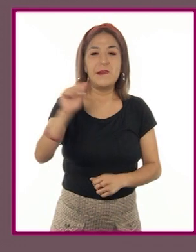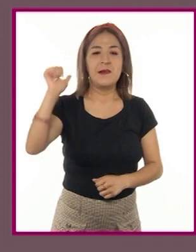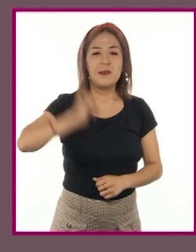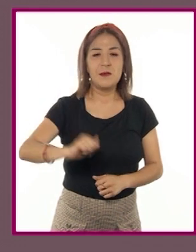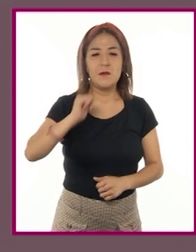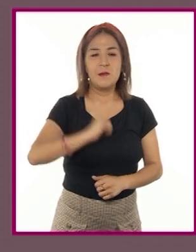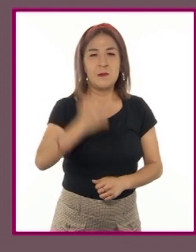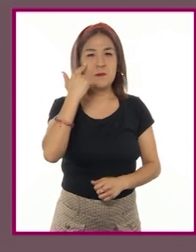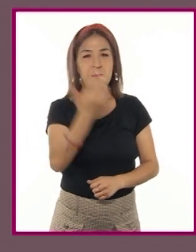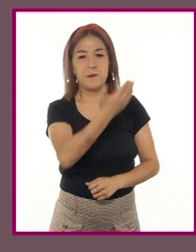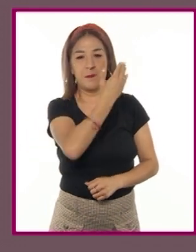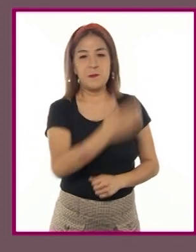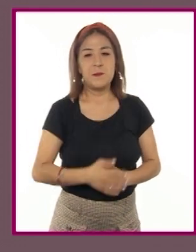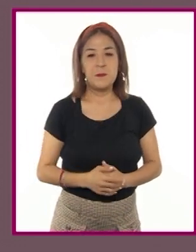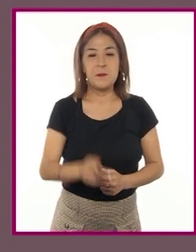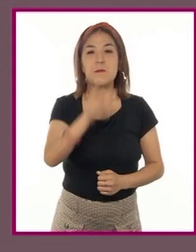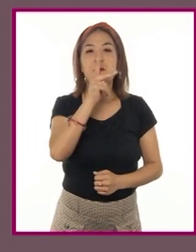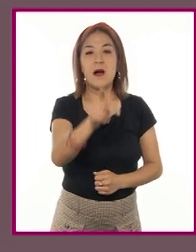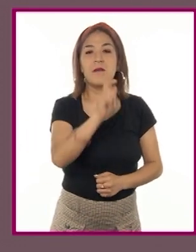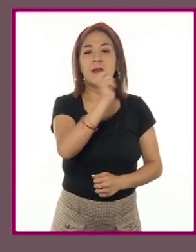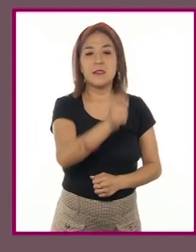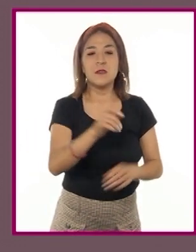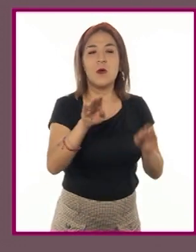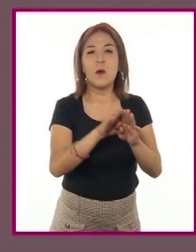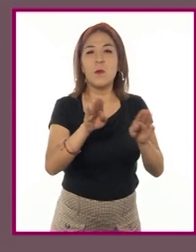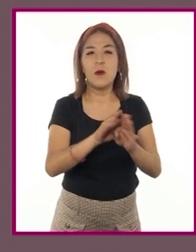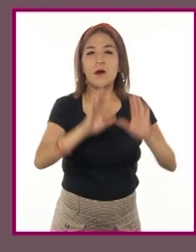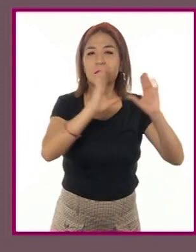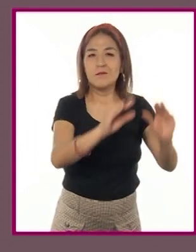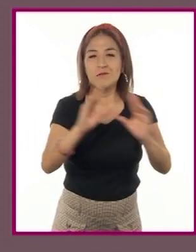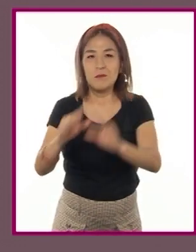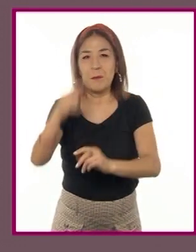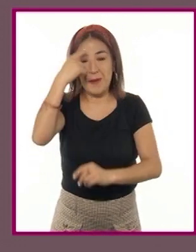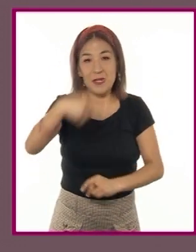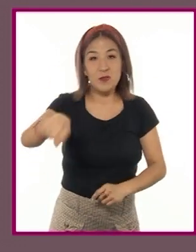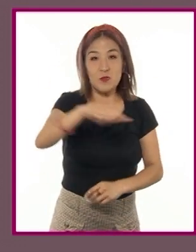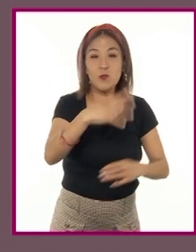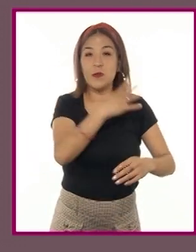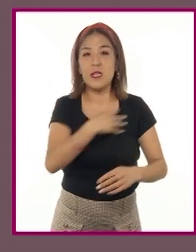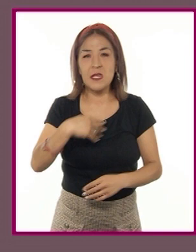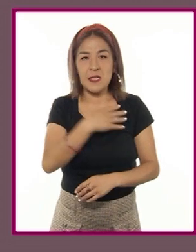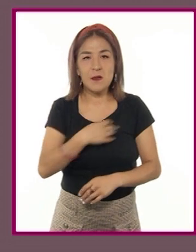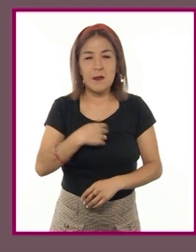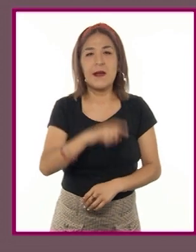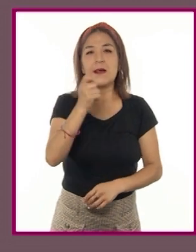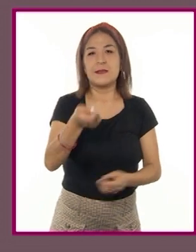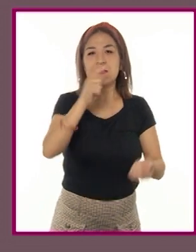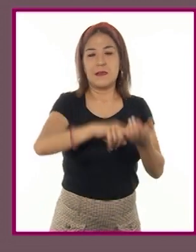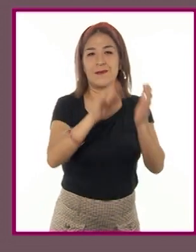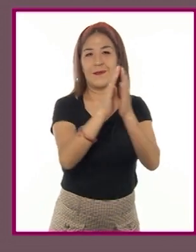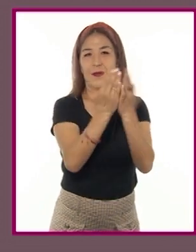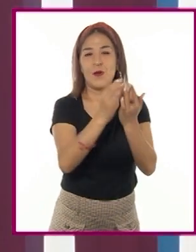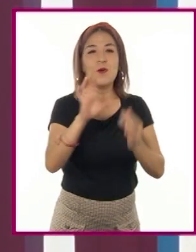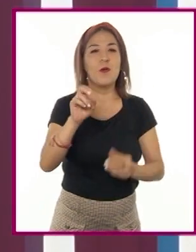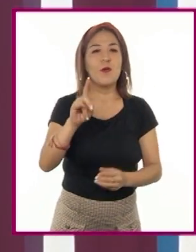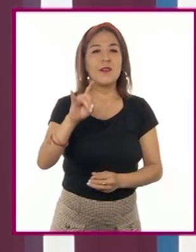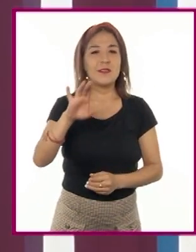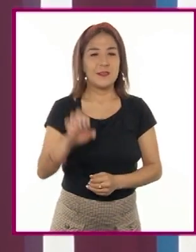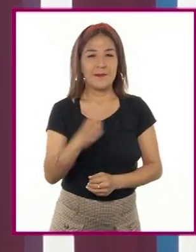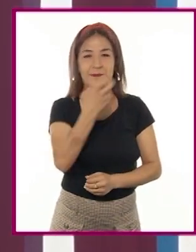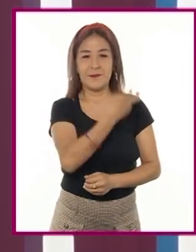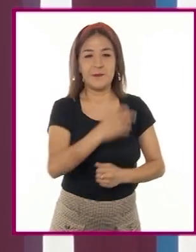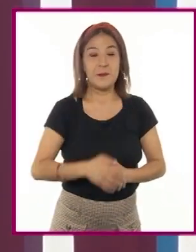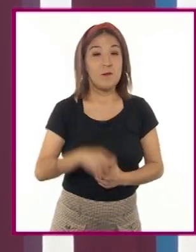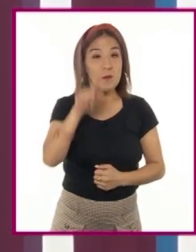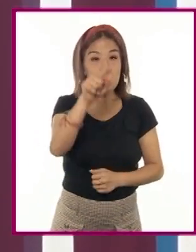que un padre de noble linaje enseñaba a sus hijos y que podemos encontrar en el Códice Florentino.